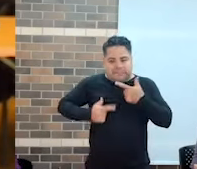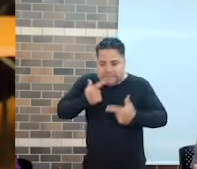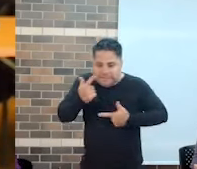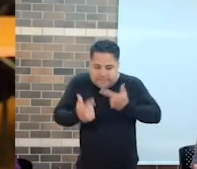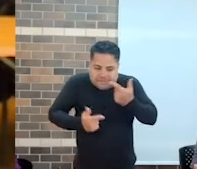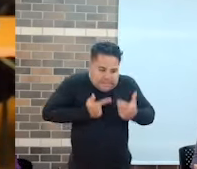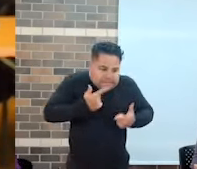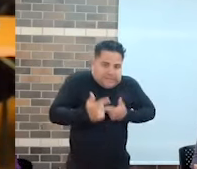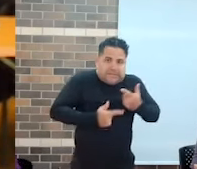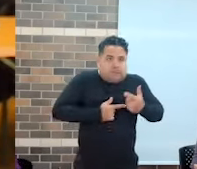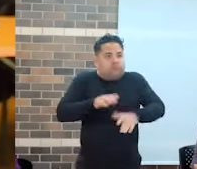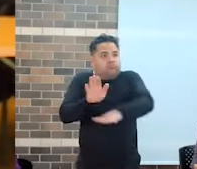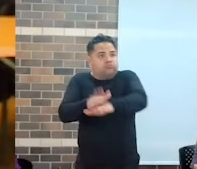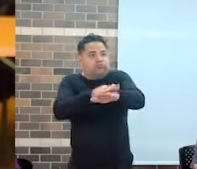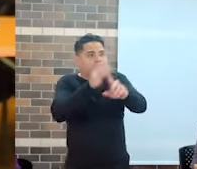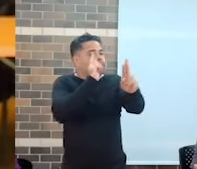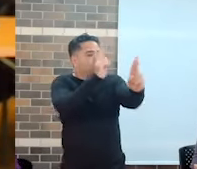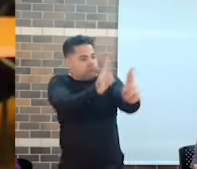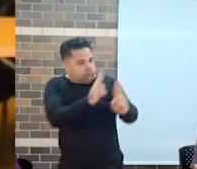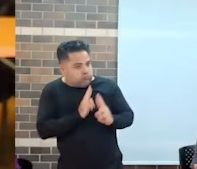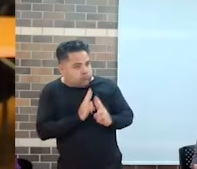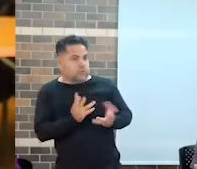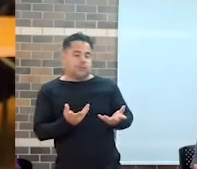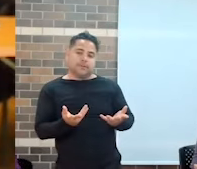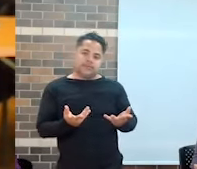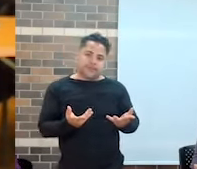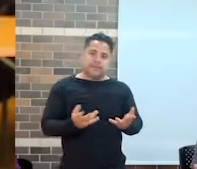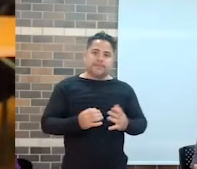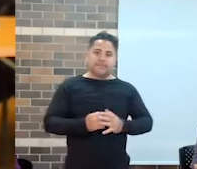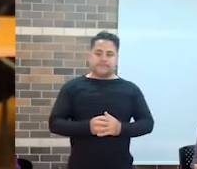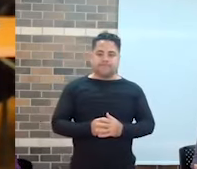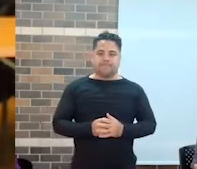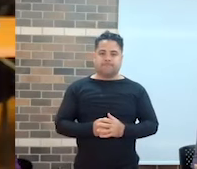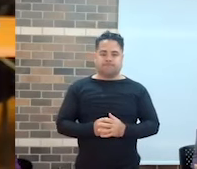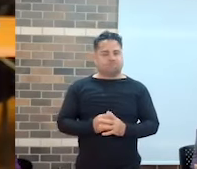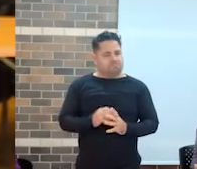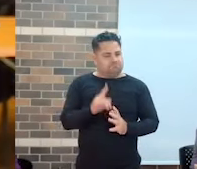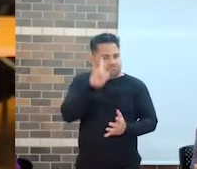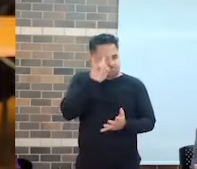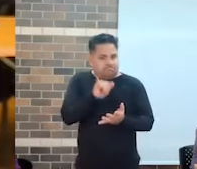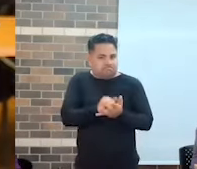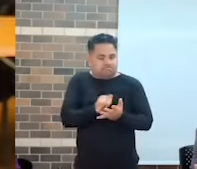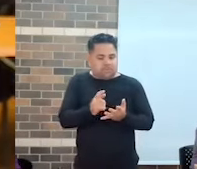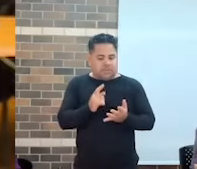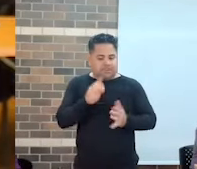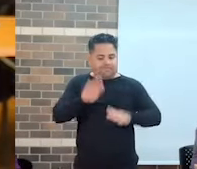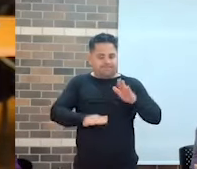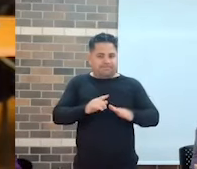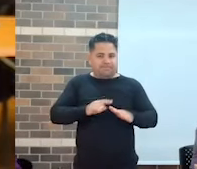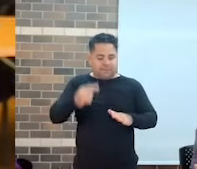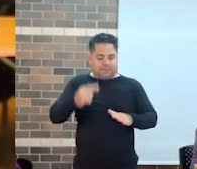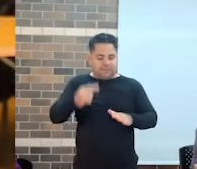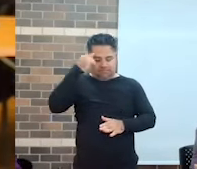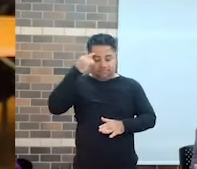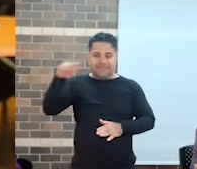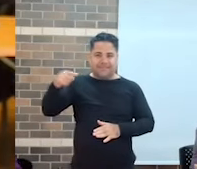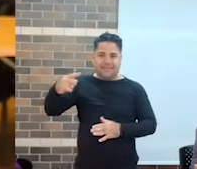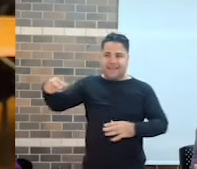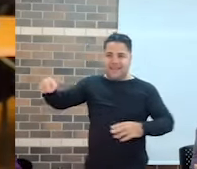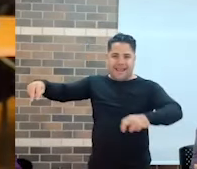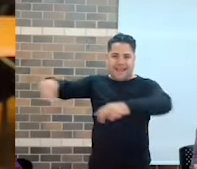poder ser reconocidos. Y yo creo que a veces cuando nos ven en la calle que